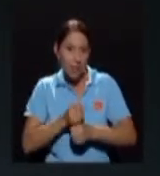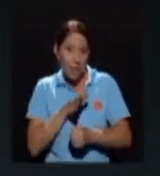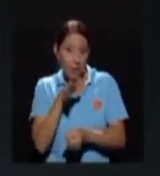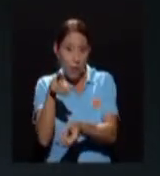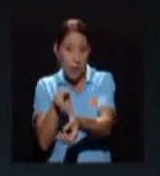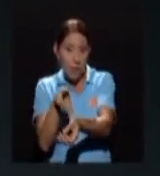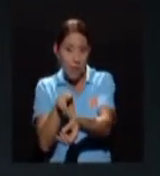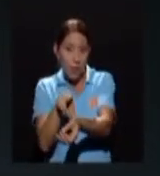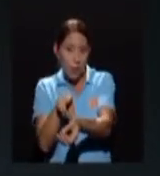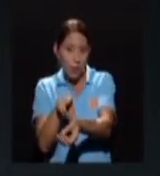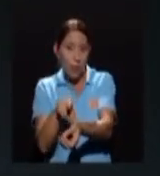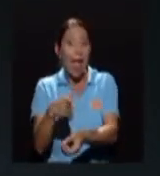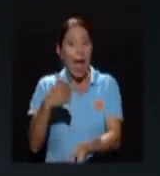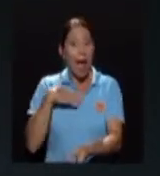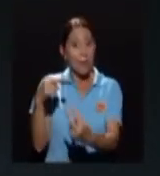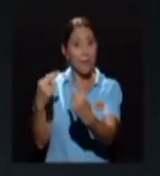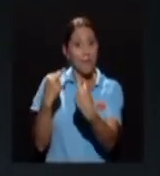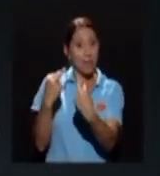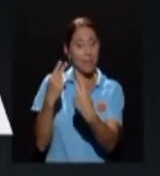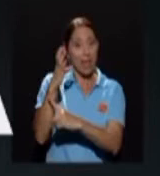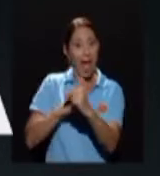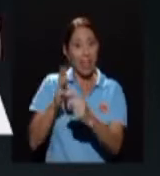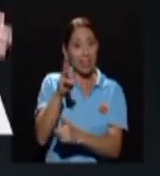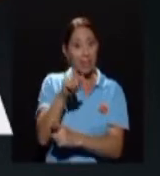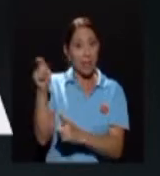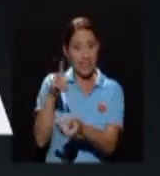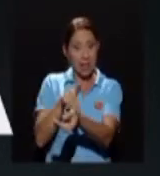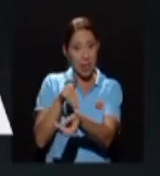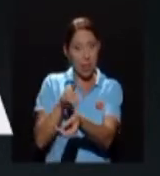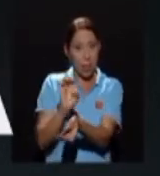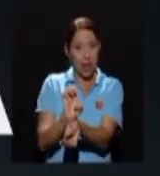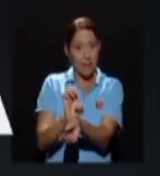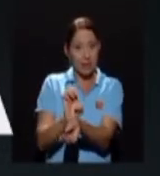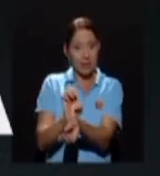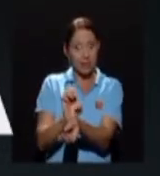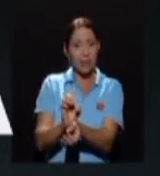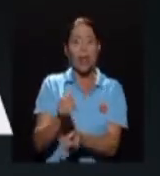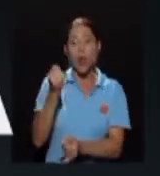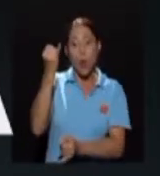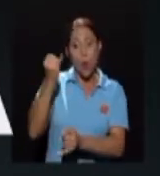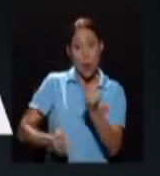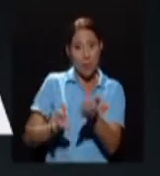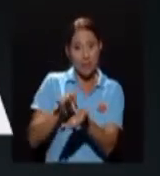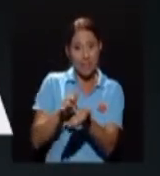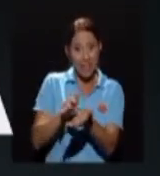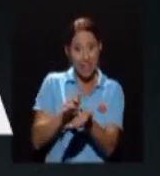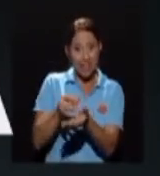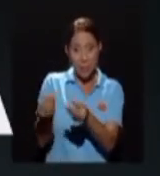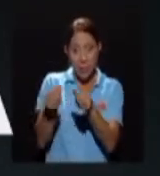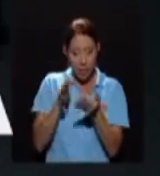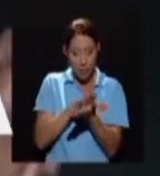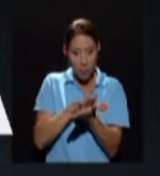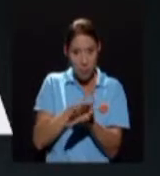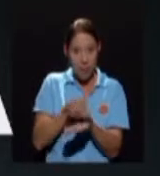a mí me ve el médico de Levi's cada 6 meses y las últimas recetas, me hace las 6 recetas,